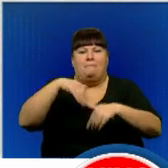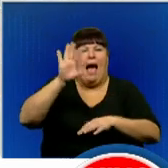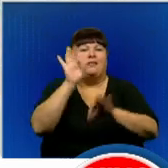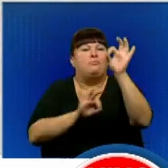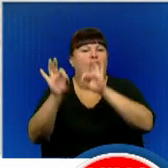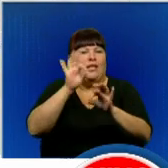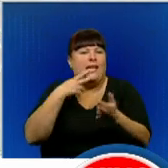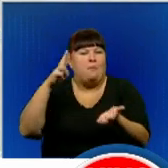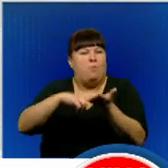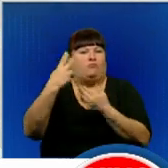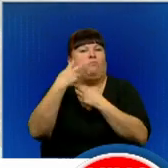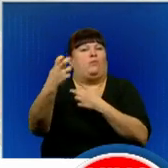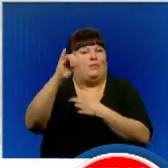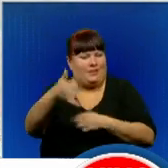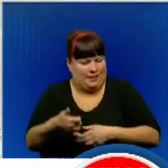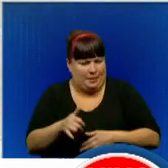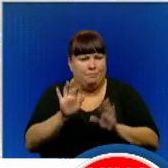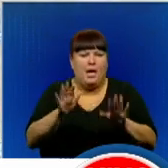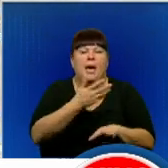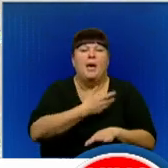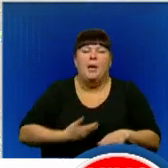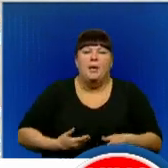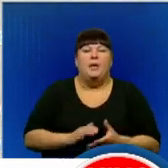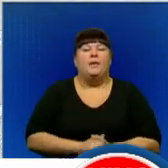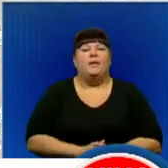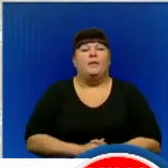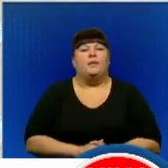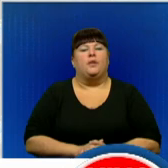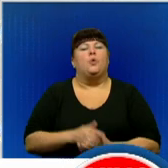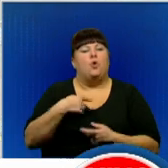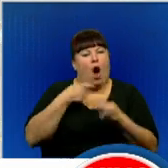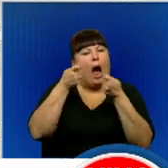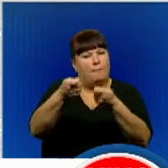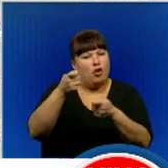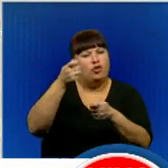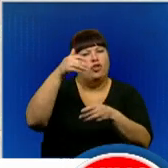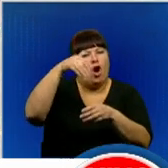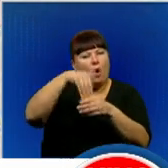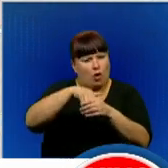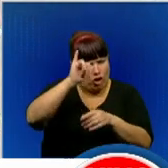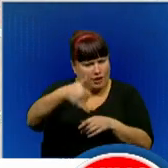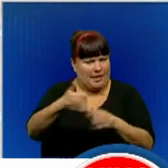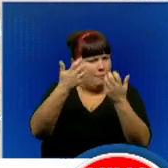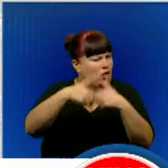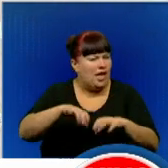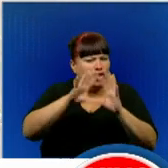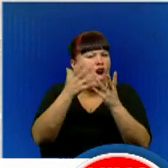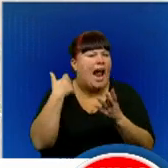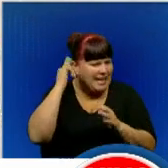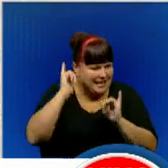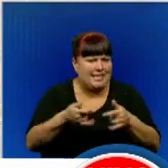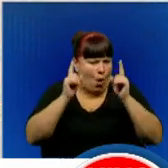alícuota del impuesto señor presidente voy a acompañar el proyecto en general de todas maneras